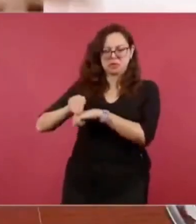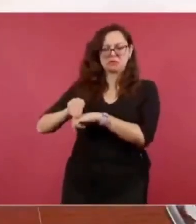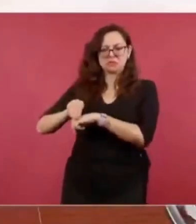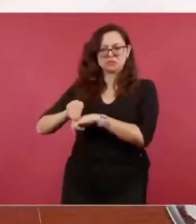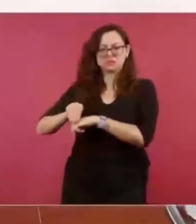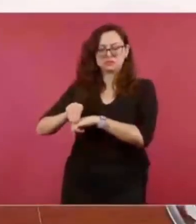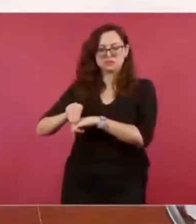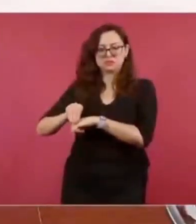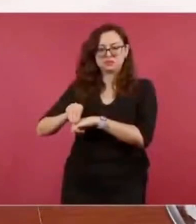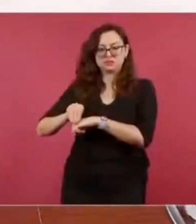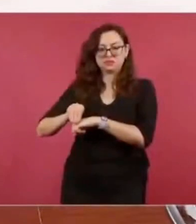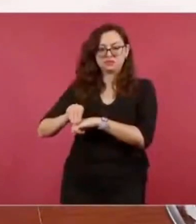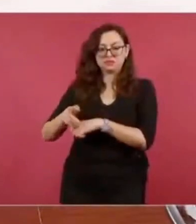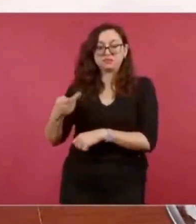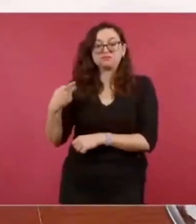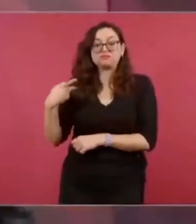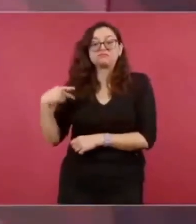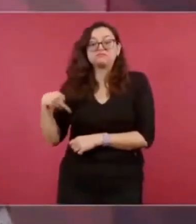apabullaba a Televisa,